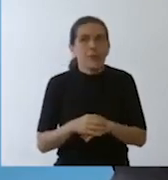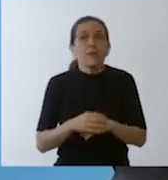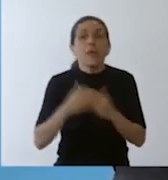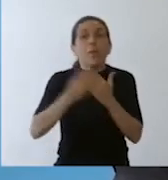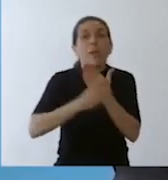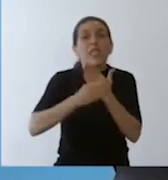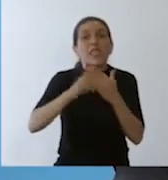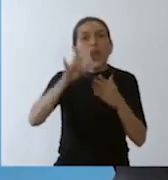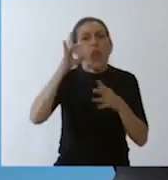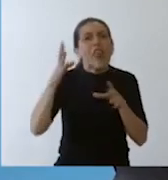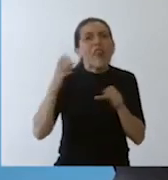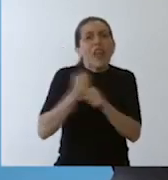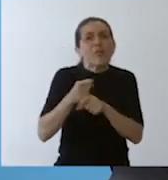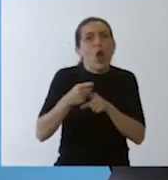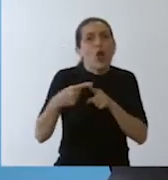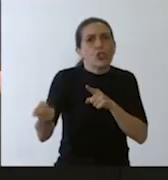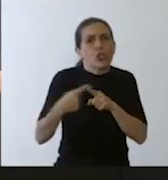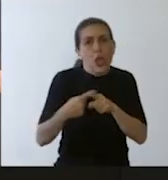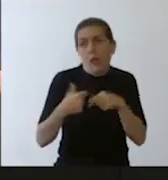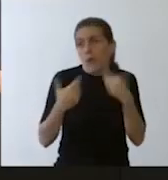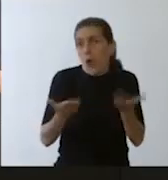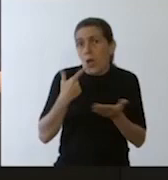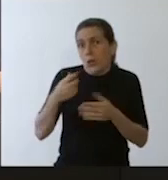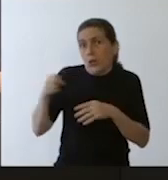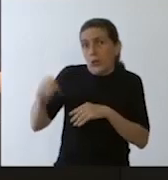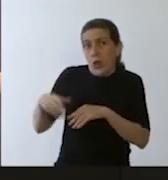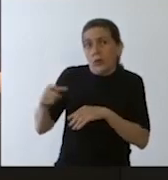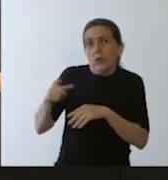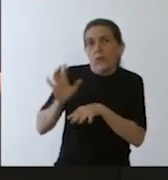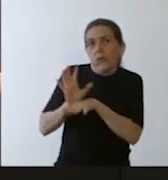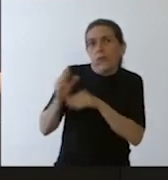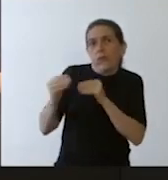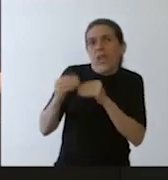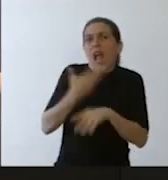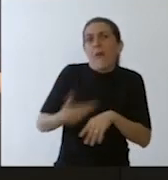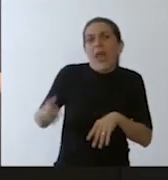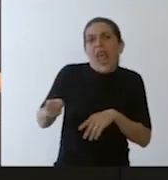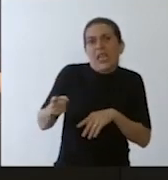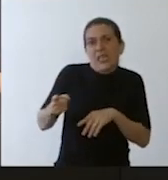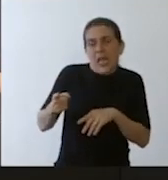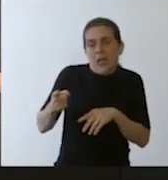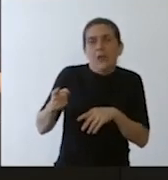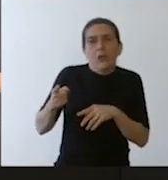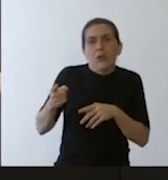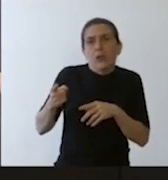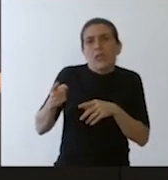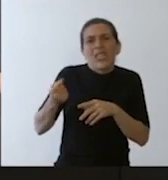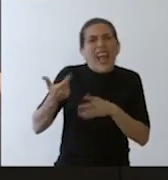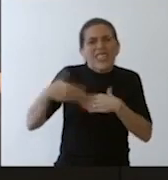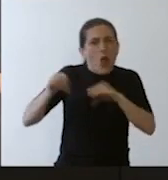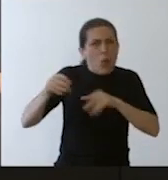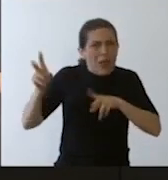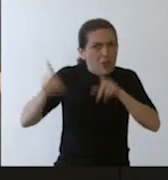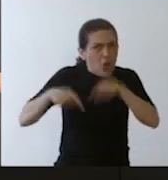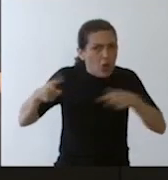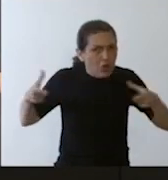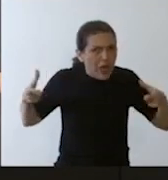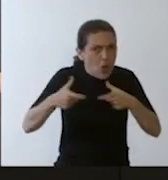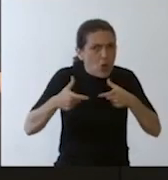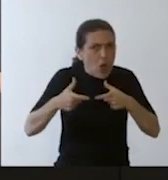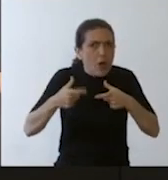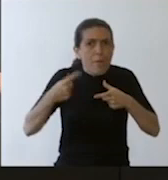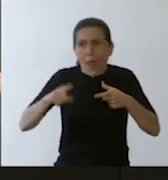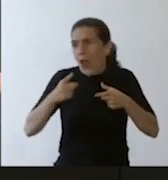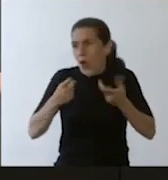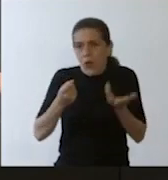Ministerio de Transporte, por eso estamos acá con mi colega de gabinete. El gabinete estuvo prácticamente completo, simplemente por razones de